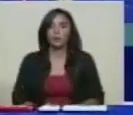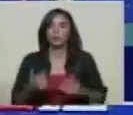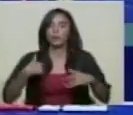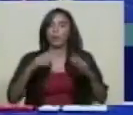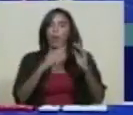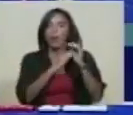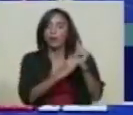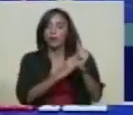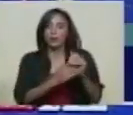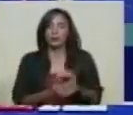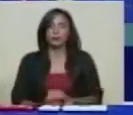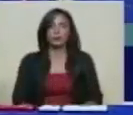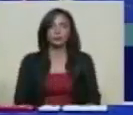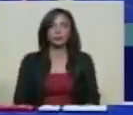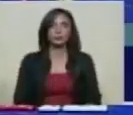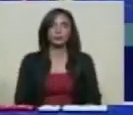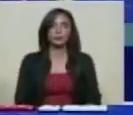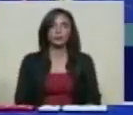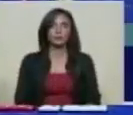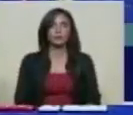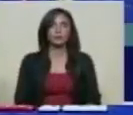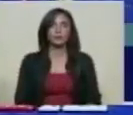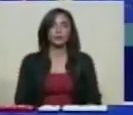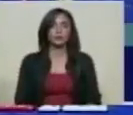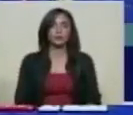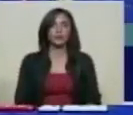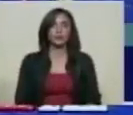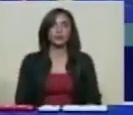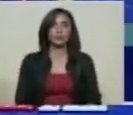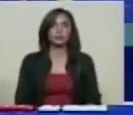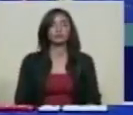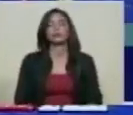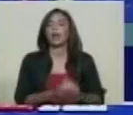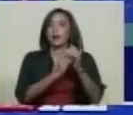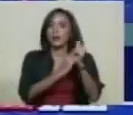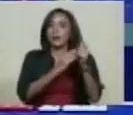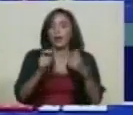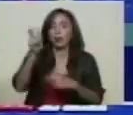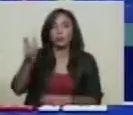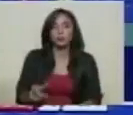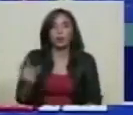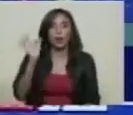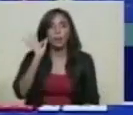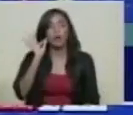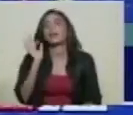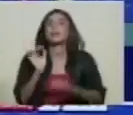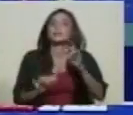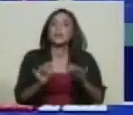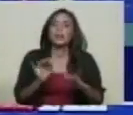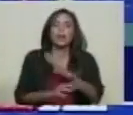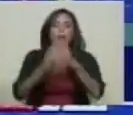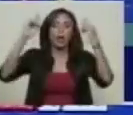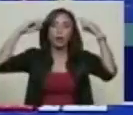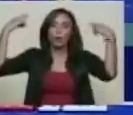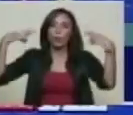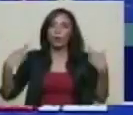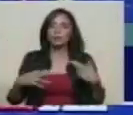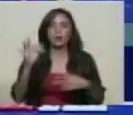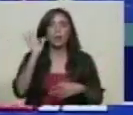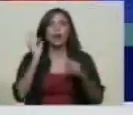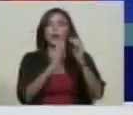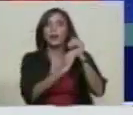mando y el liderazgo de esta querida compañera, secretaria general Robexa